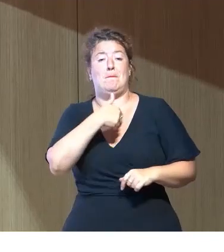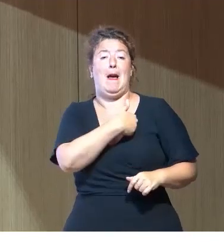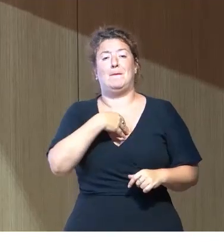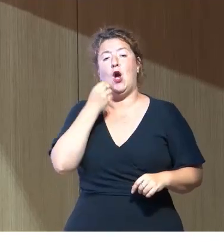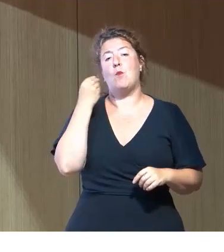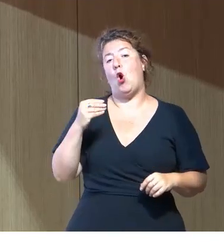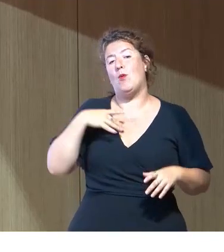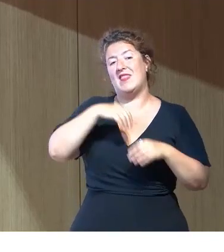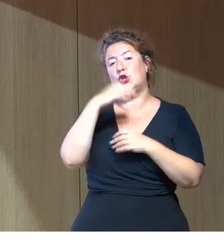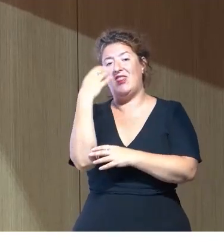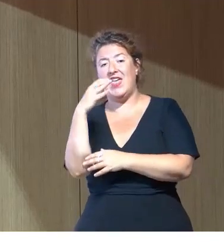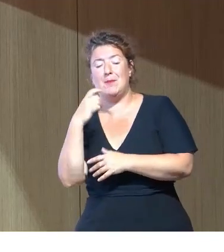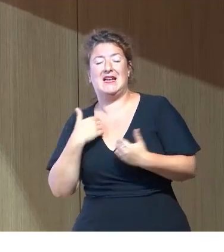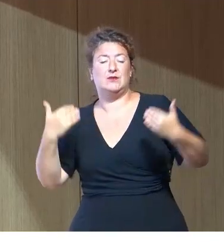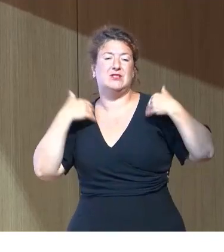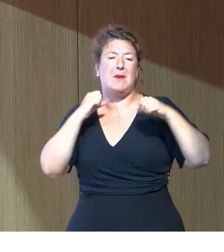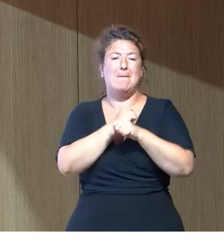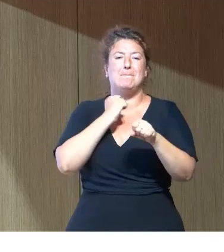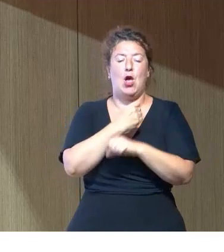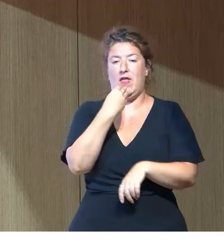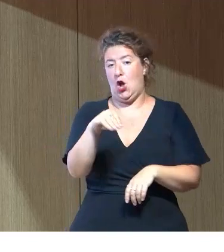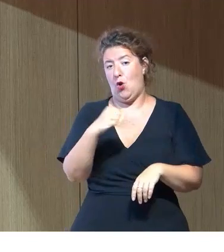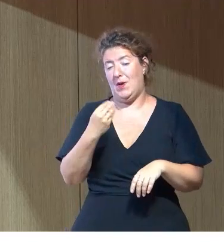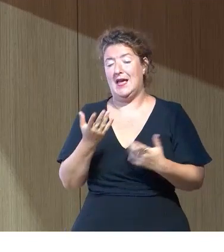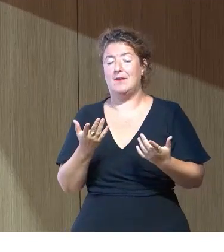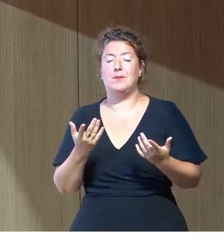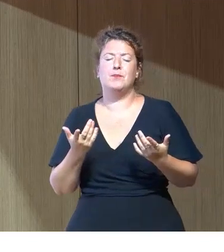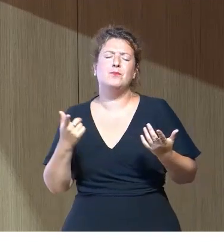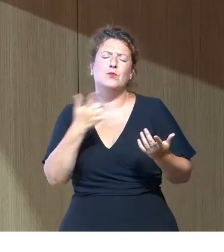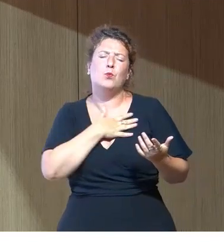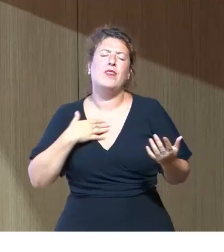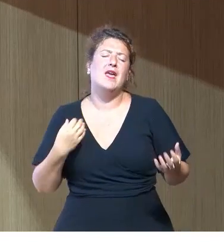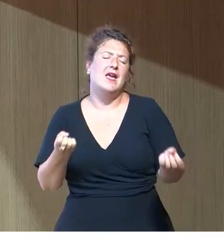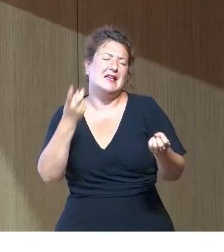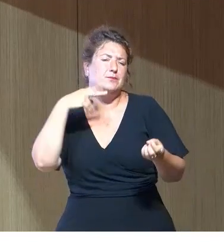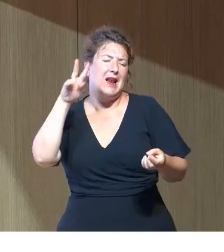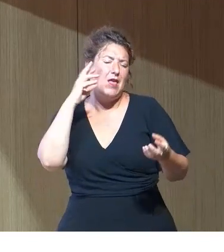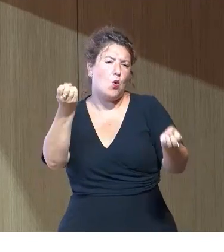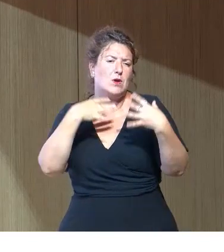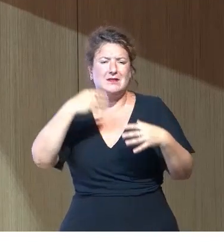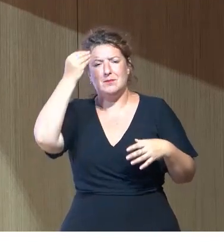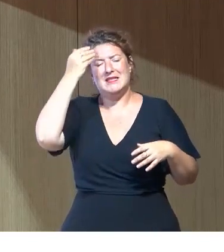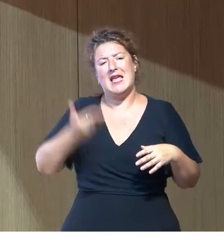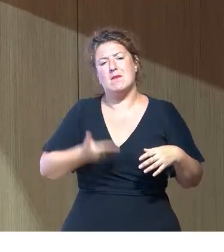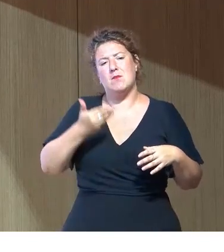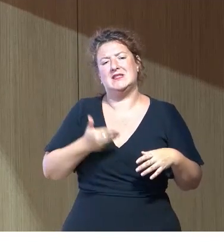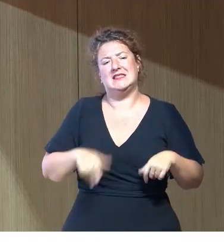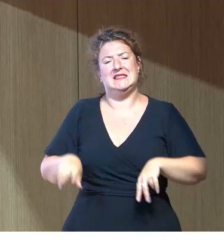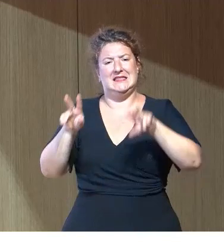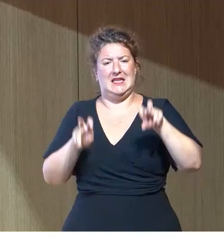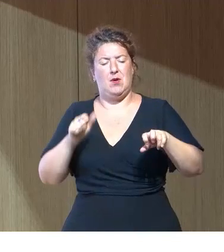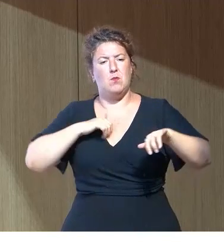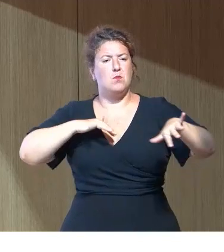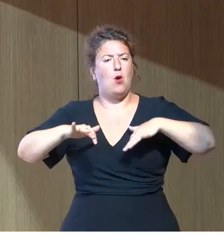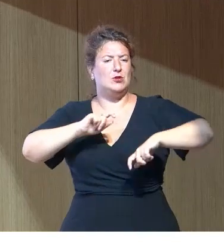cermi responsable de la comisión de empleo del cermi de los jóvenes que nos puedes contar que creas que sea importante Resaltar de la labor que desde